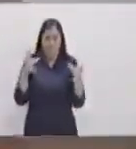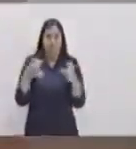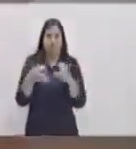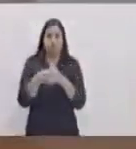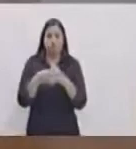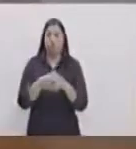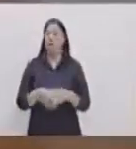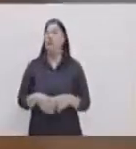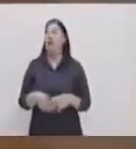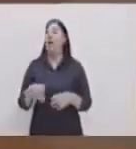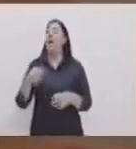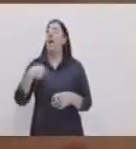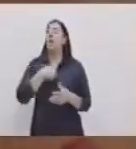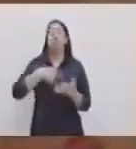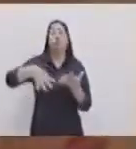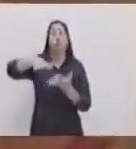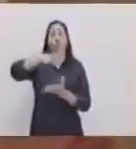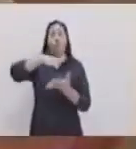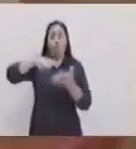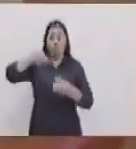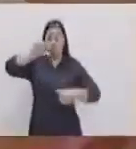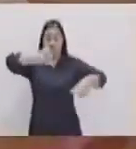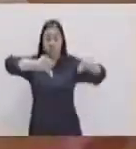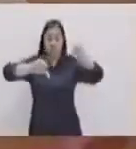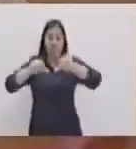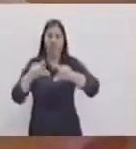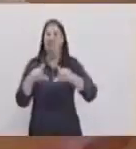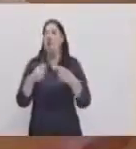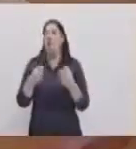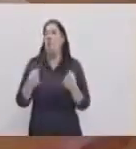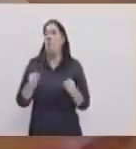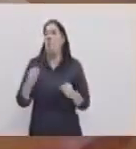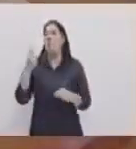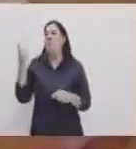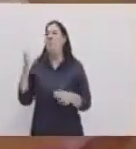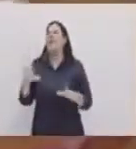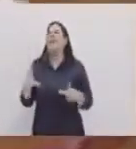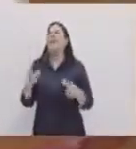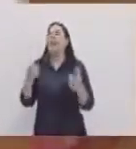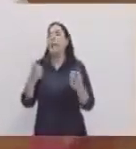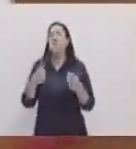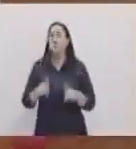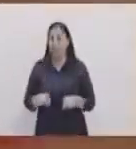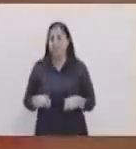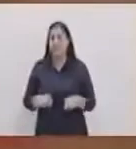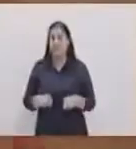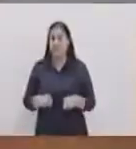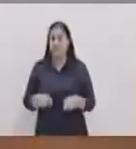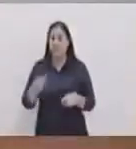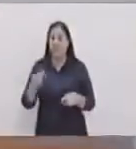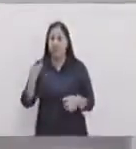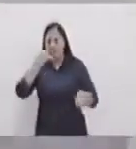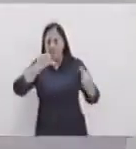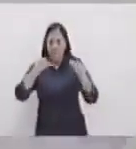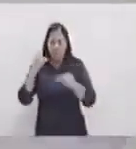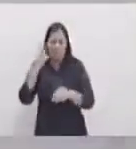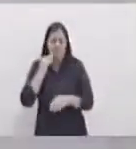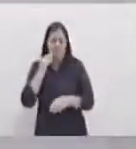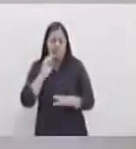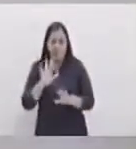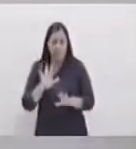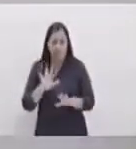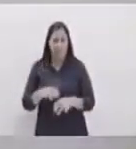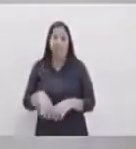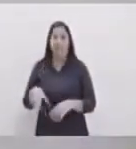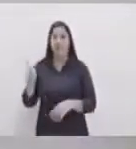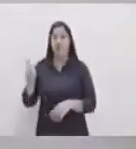esta mezcla que vamos a hacer es el tipo de reacción que vamos a observar. Porque si te das cuenta, acá los